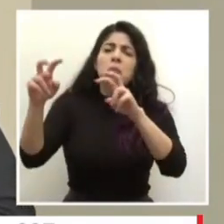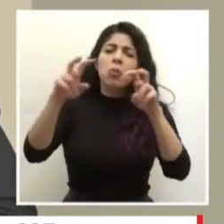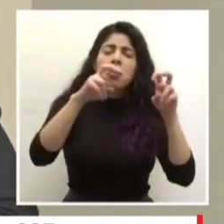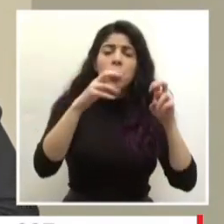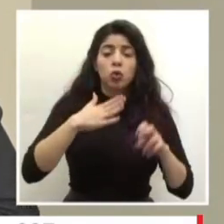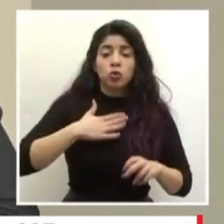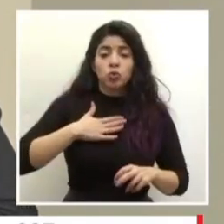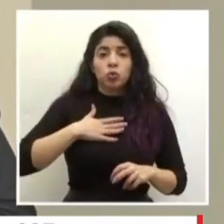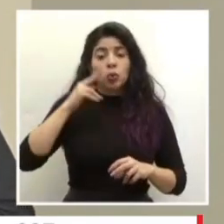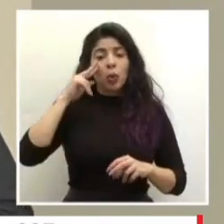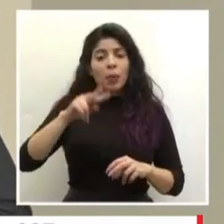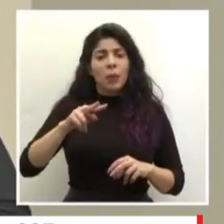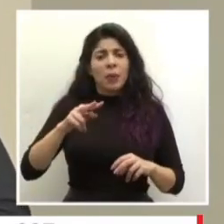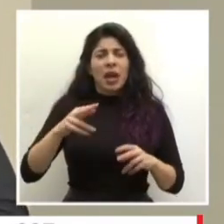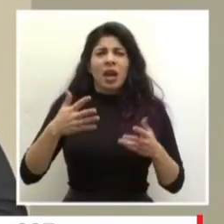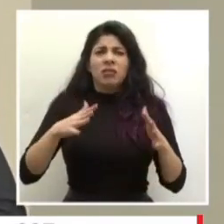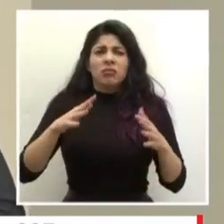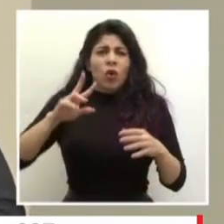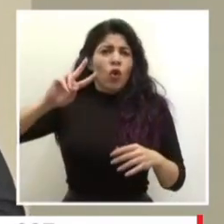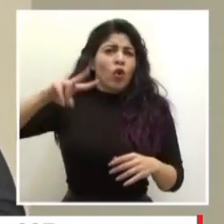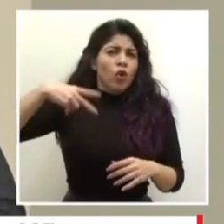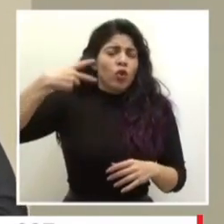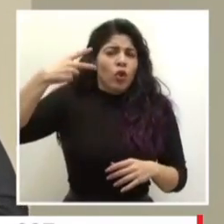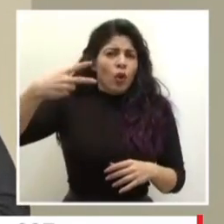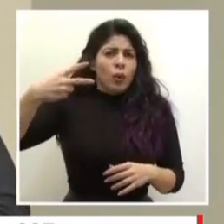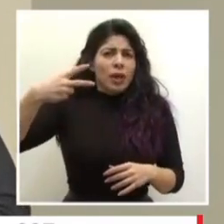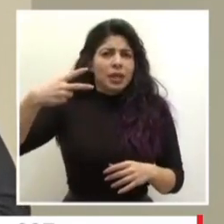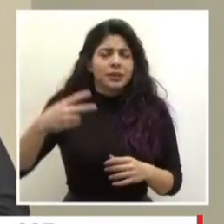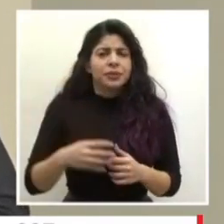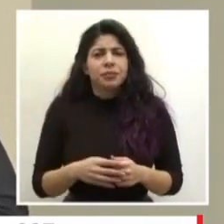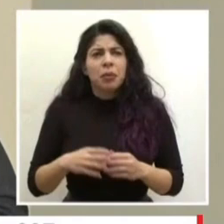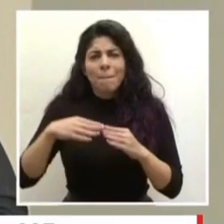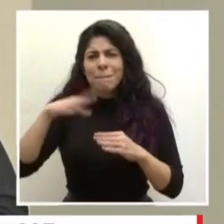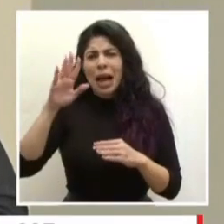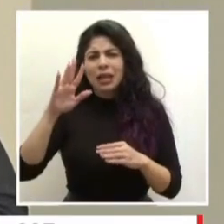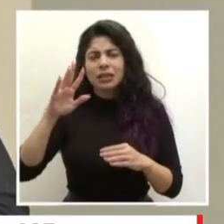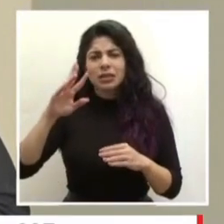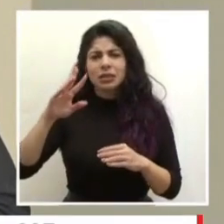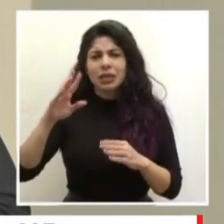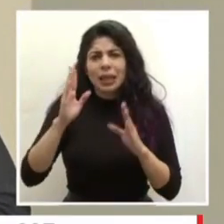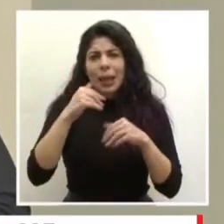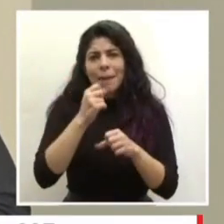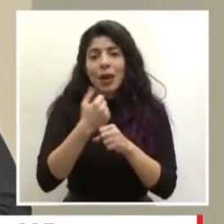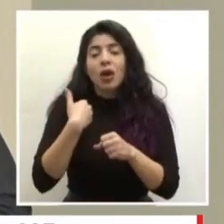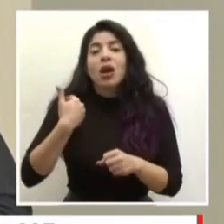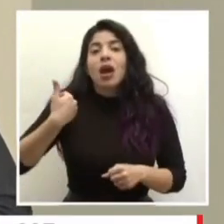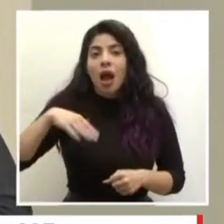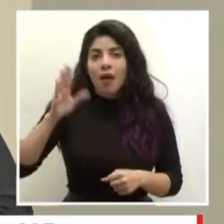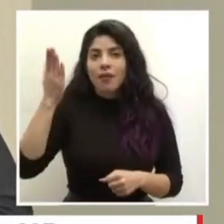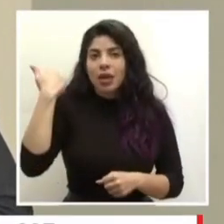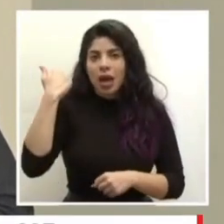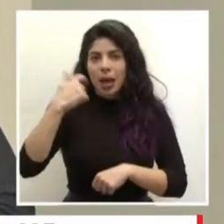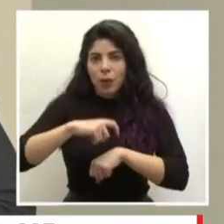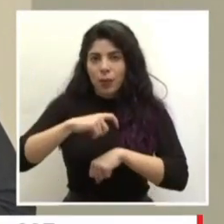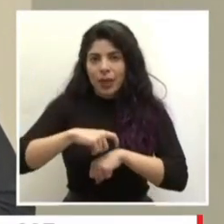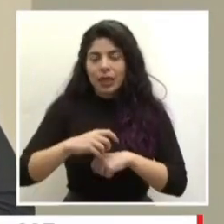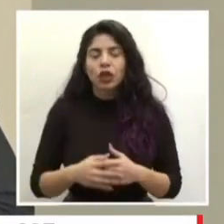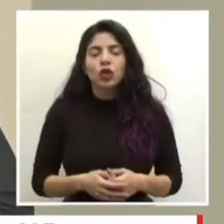era incluso duplicar, un poquito más de duplicar el desempleo que ya teníamos en ese momento.